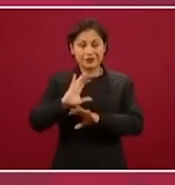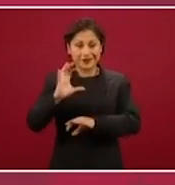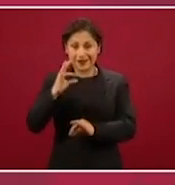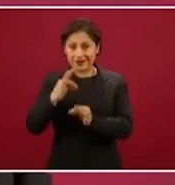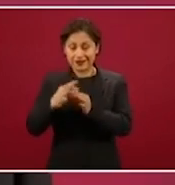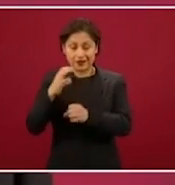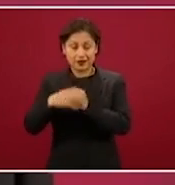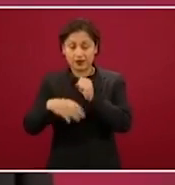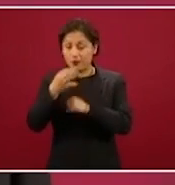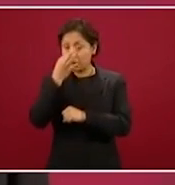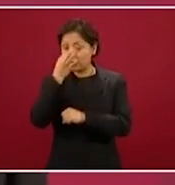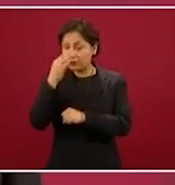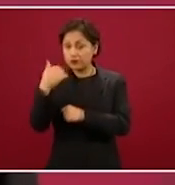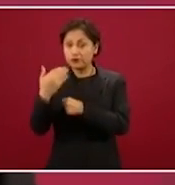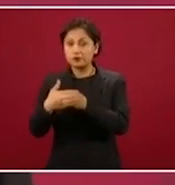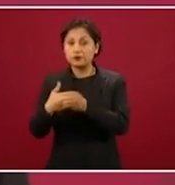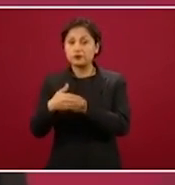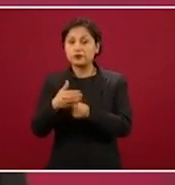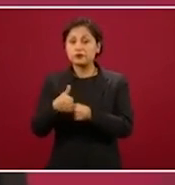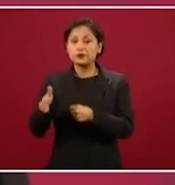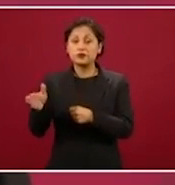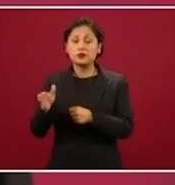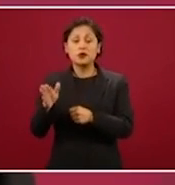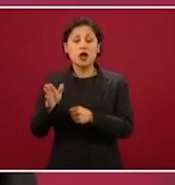trabajar en donde